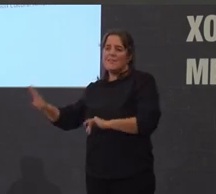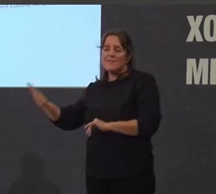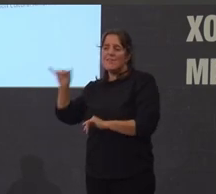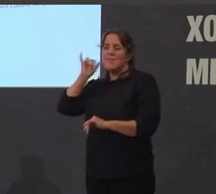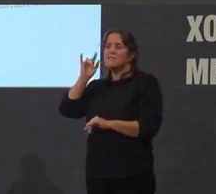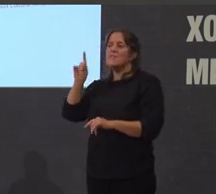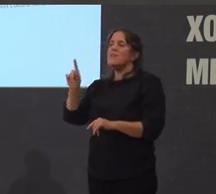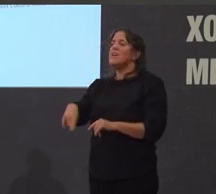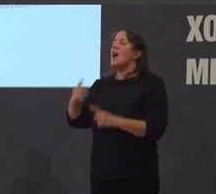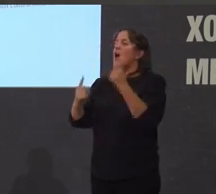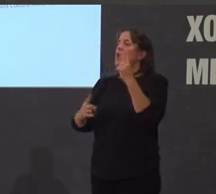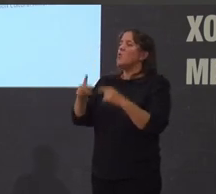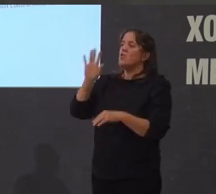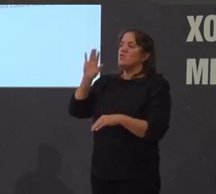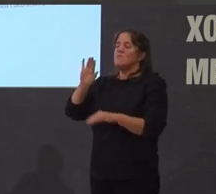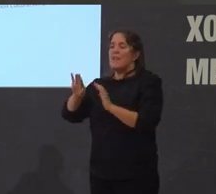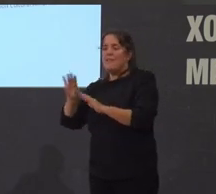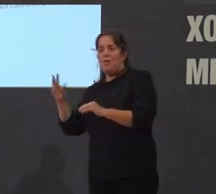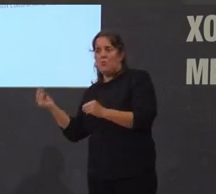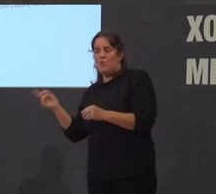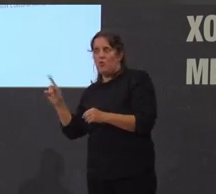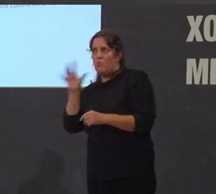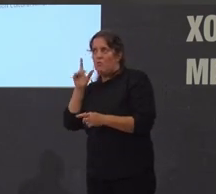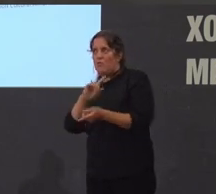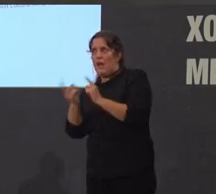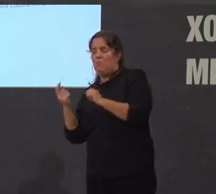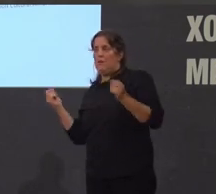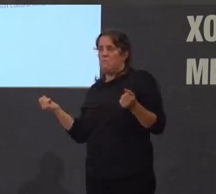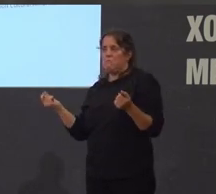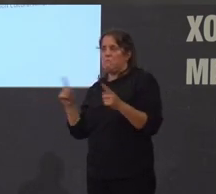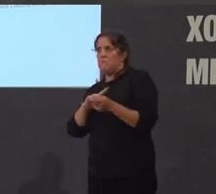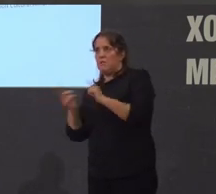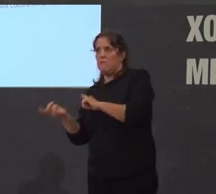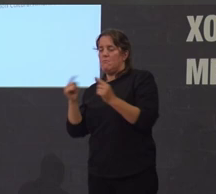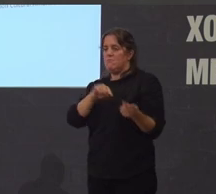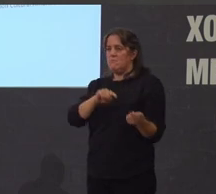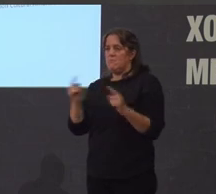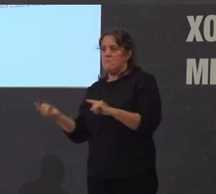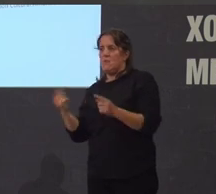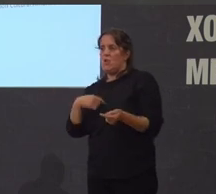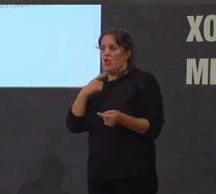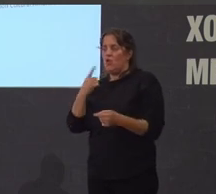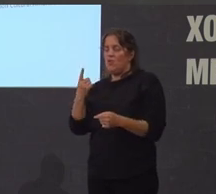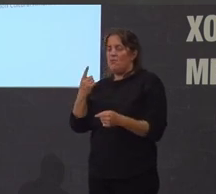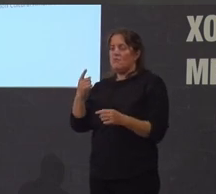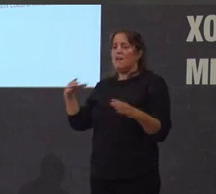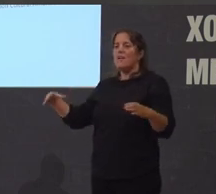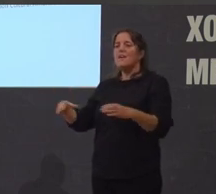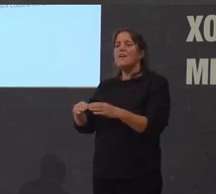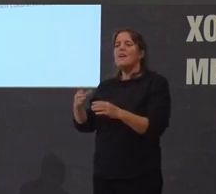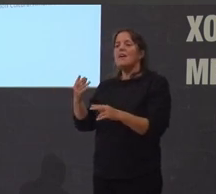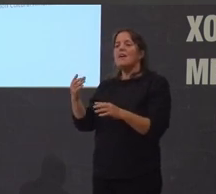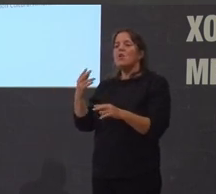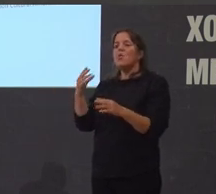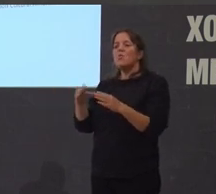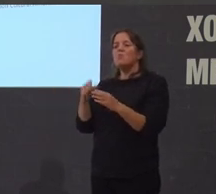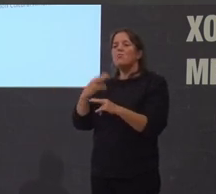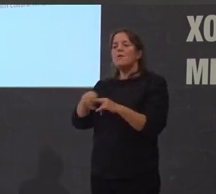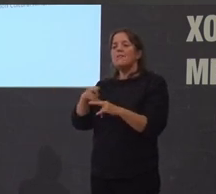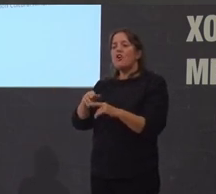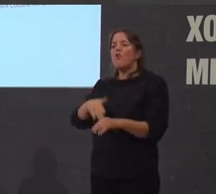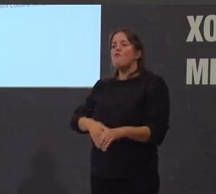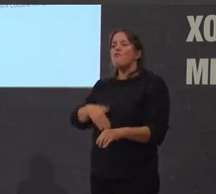y algunos no tan de derechas que después cambian de chaqueta otra vez corrección en franquista sí que hay una continuidad